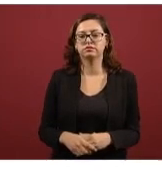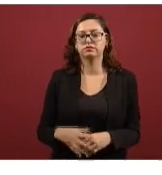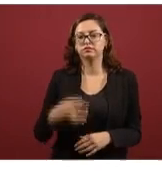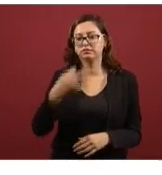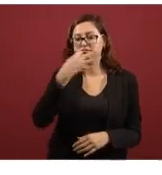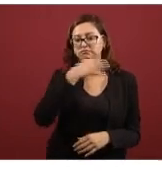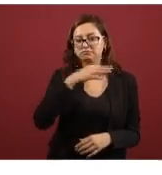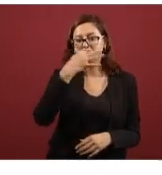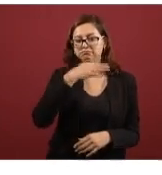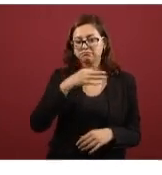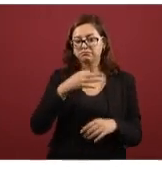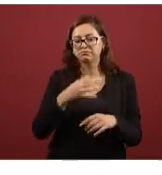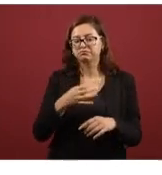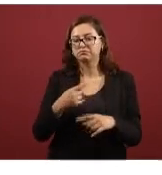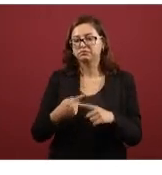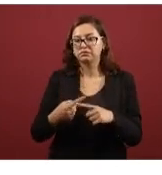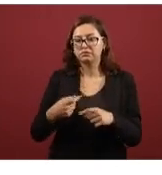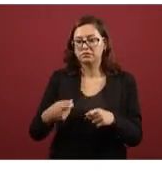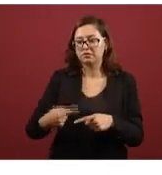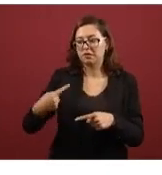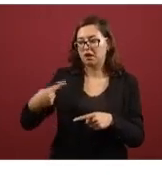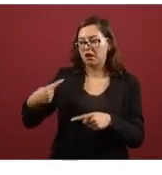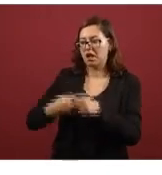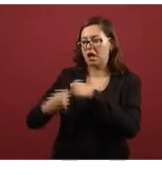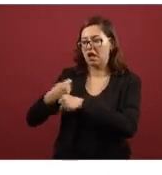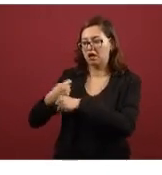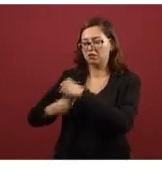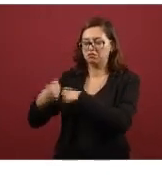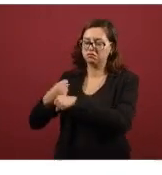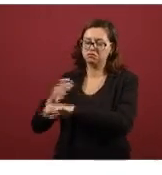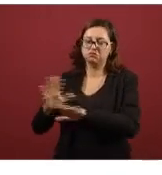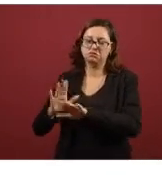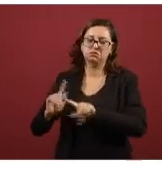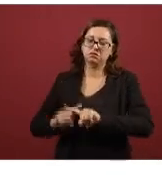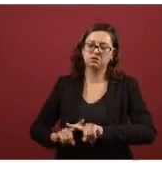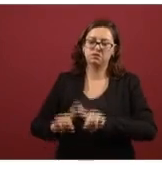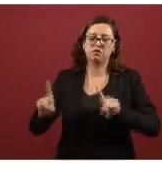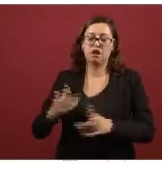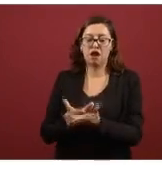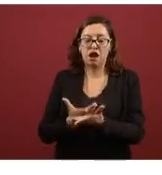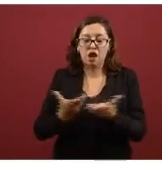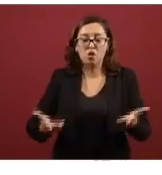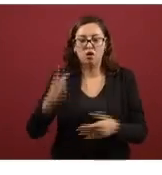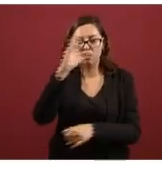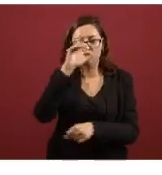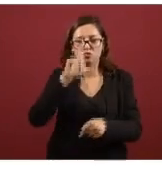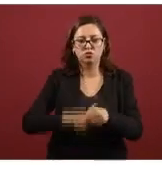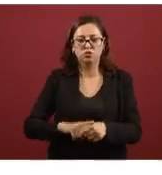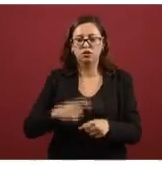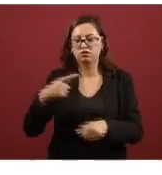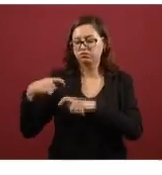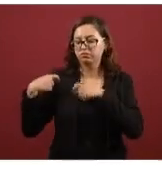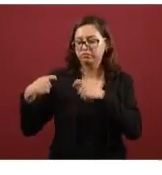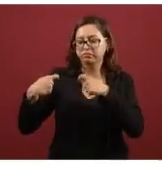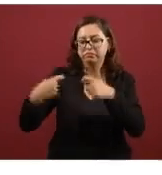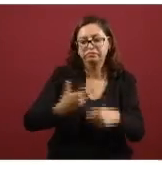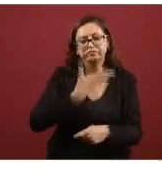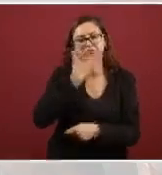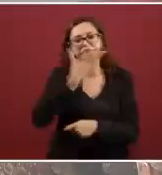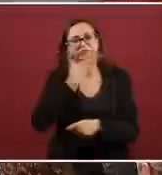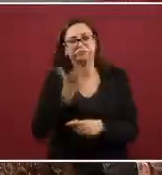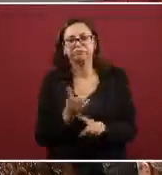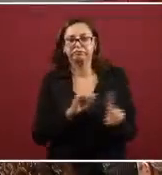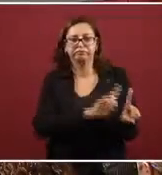diferente a años anteriores porque rescata la importancia de nuestras culturas, de nuestras tradiciones, mostrando la diversidad